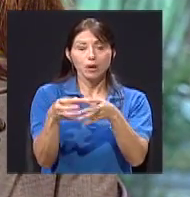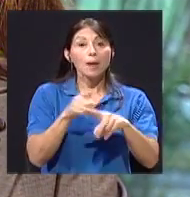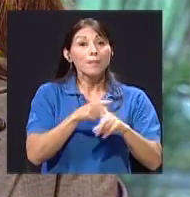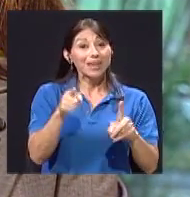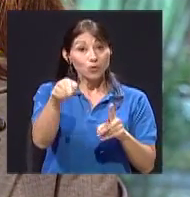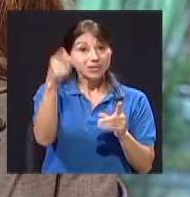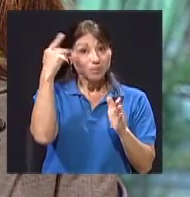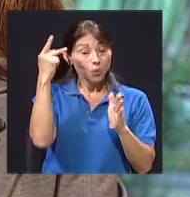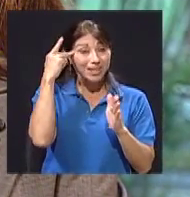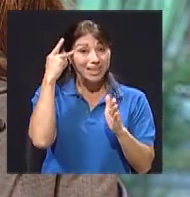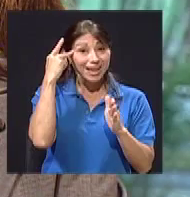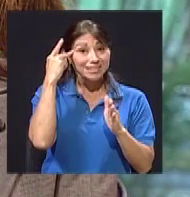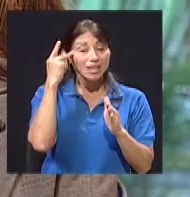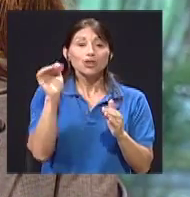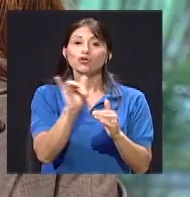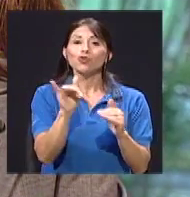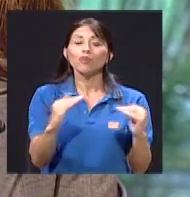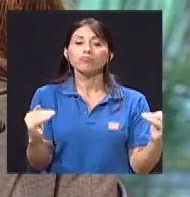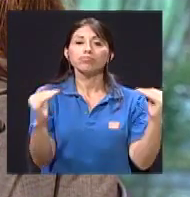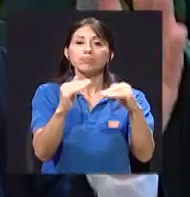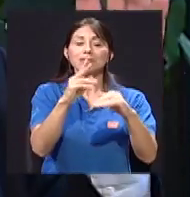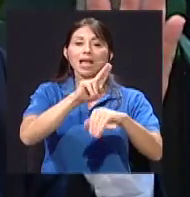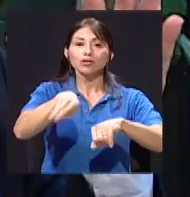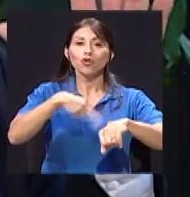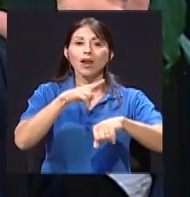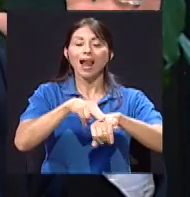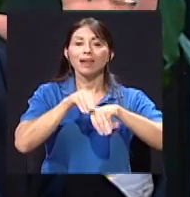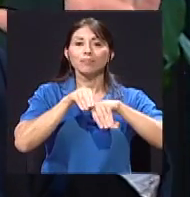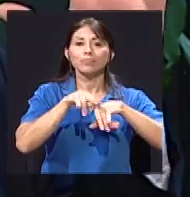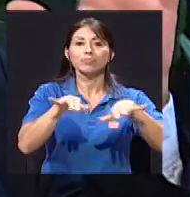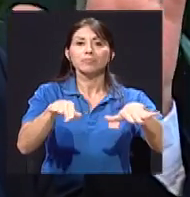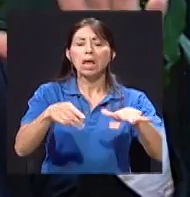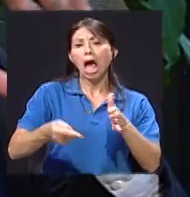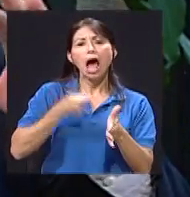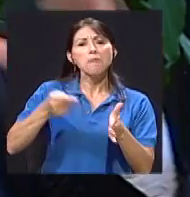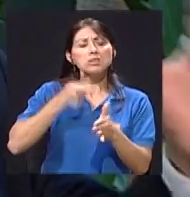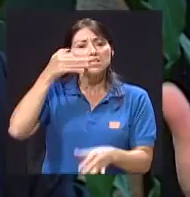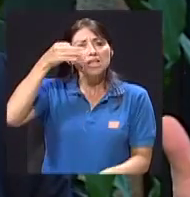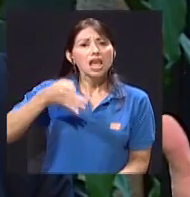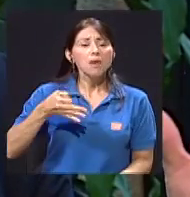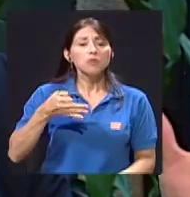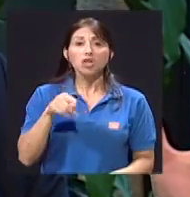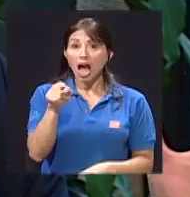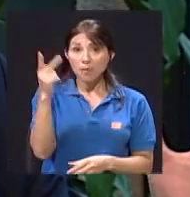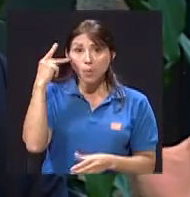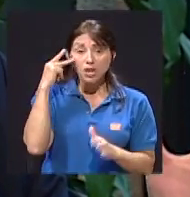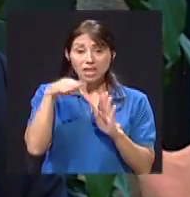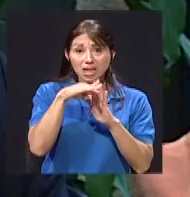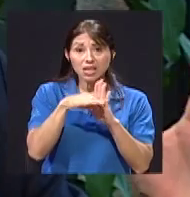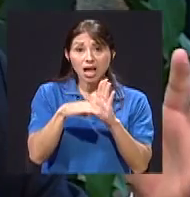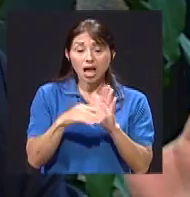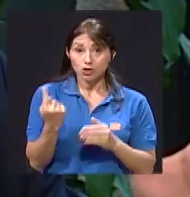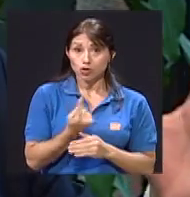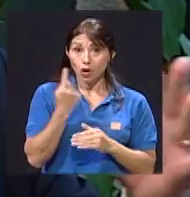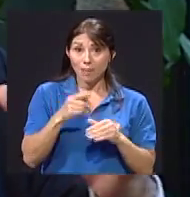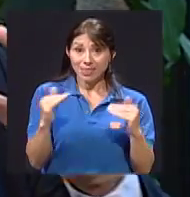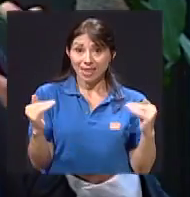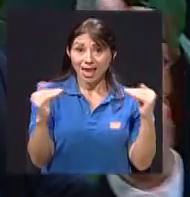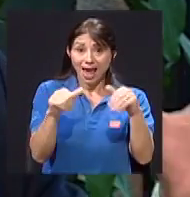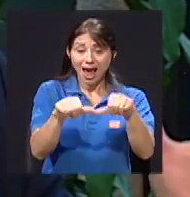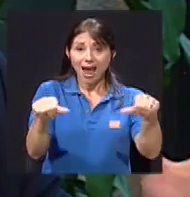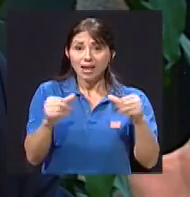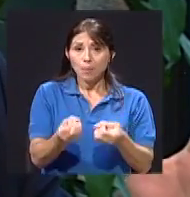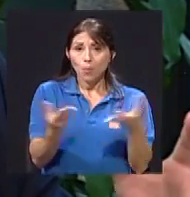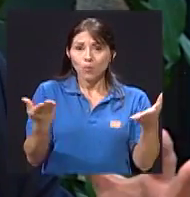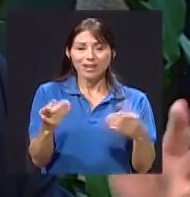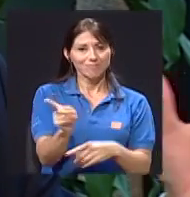carácter nacional también, y ese era el segundo punto que quería destacar. Muchas veces pensamos que solamente trabajan en el ámbito público y no, también trabajan y